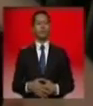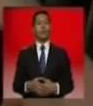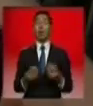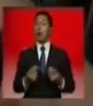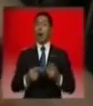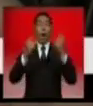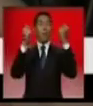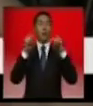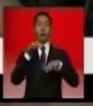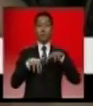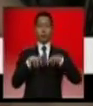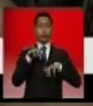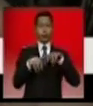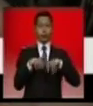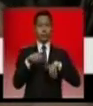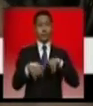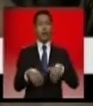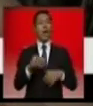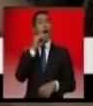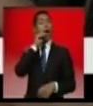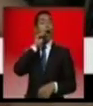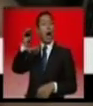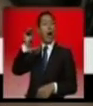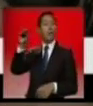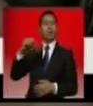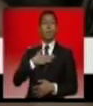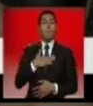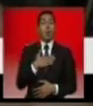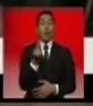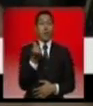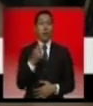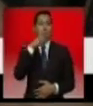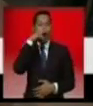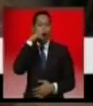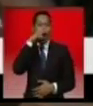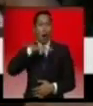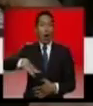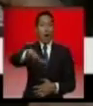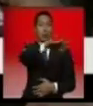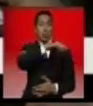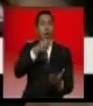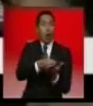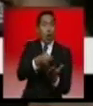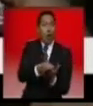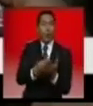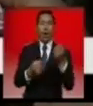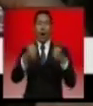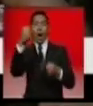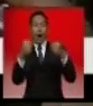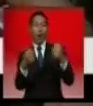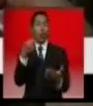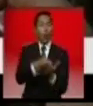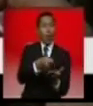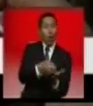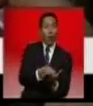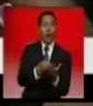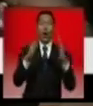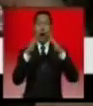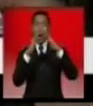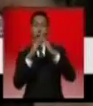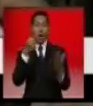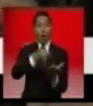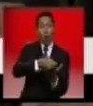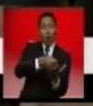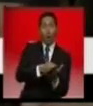sistema va a saltar de que yo he incrementado una hacienda, una casa, un carro. ¿Cuánto gana? ¿Tanto al año? Muy bien, sí puede comprar un carro de 20